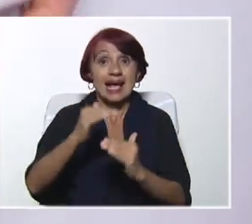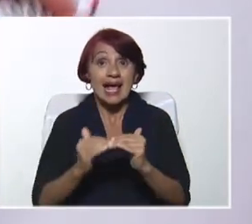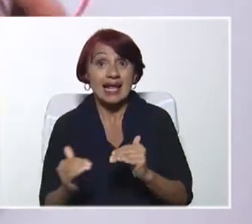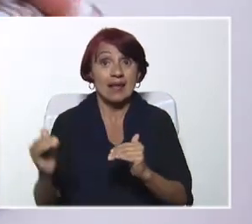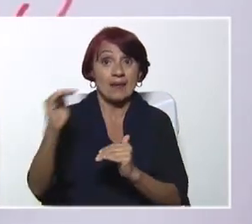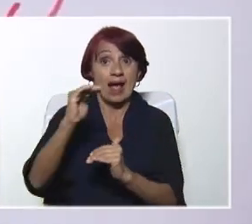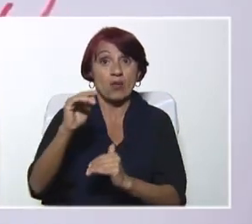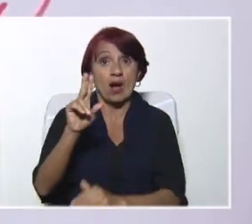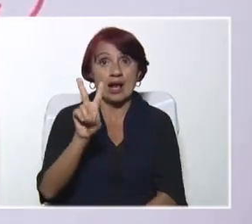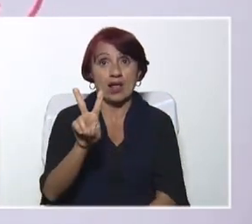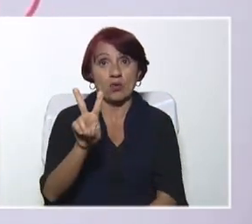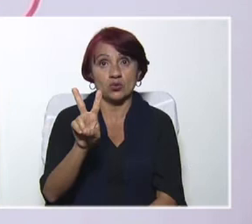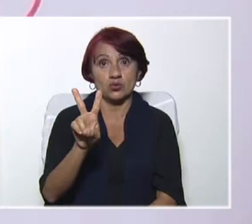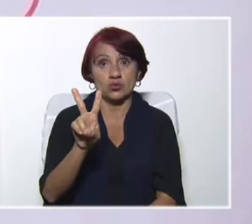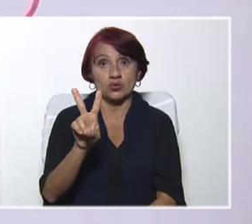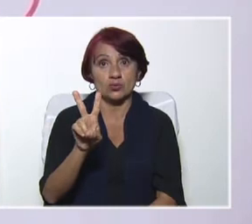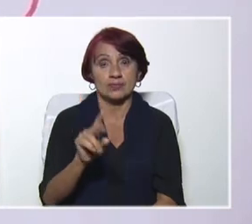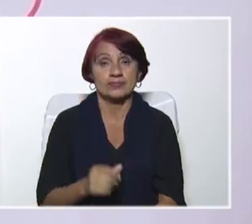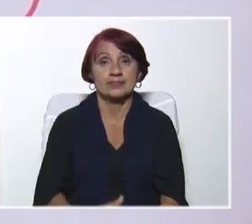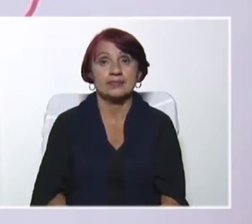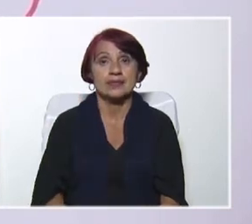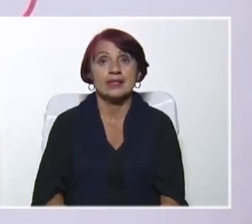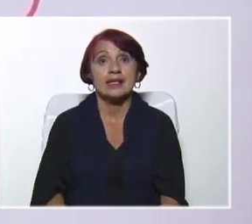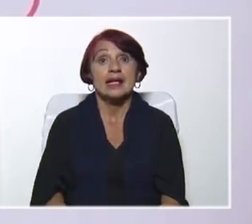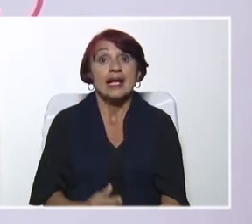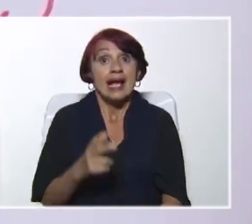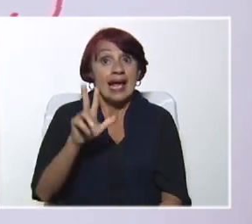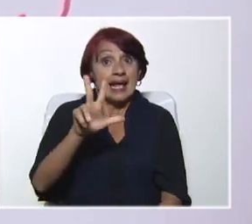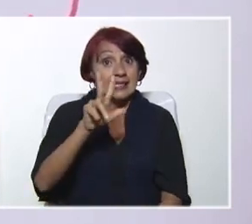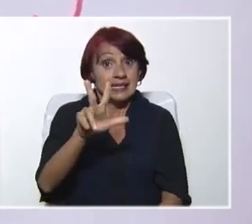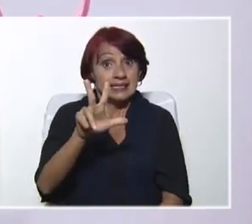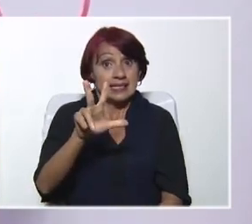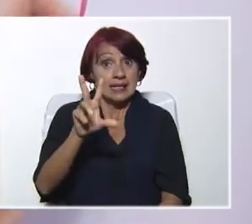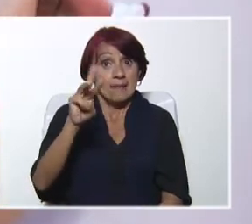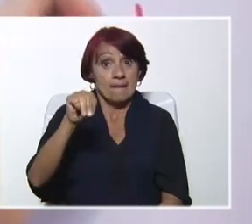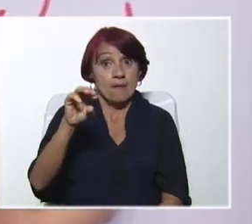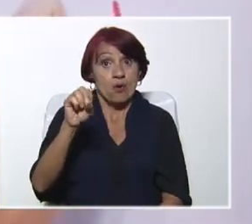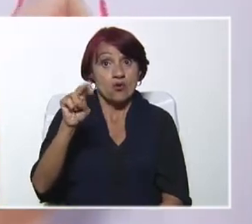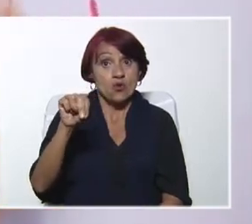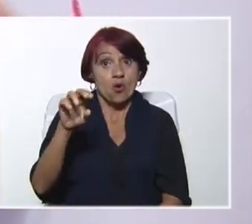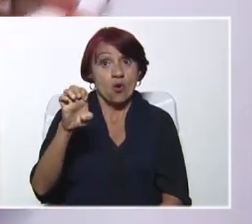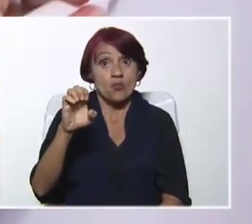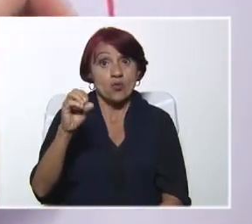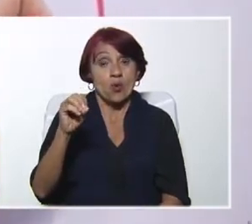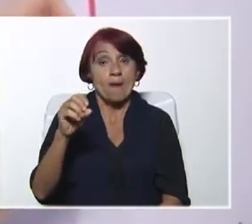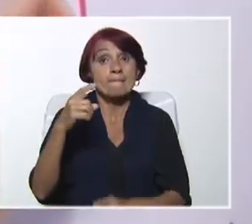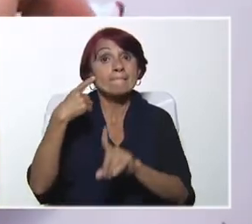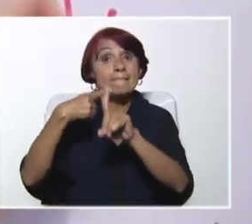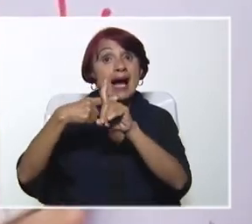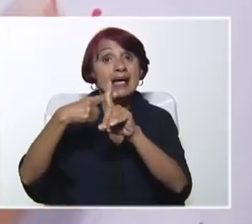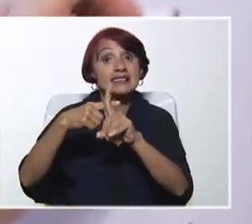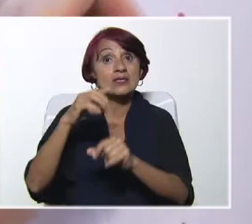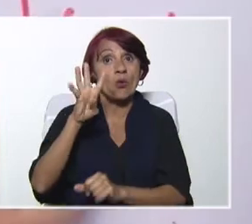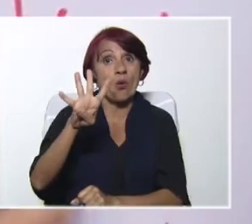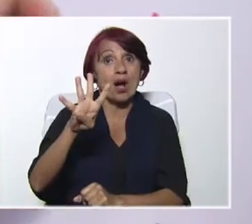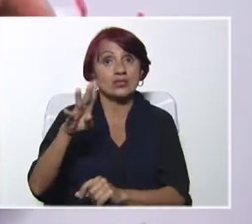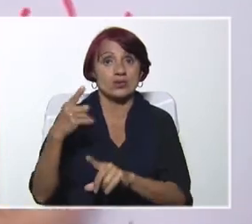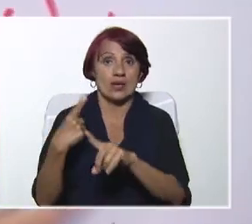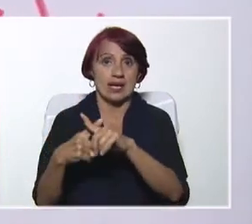3x al cuadrado. Y el tercer monomio sería más